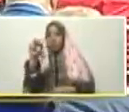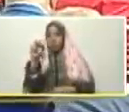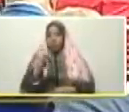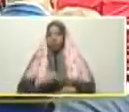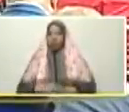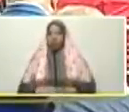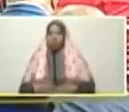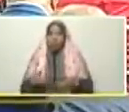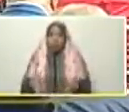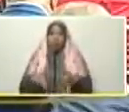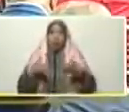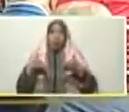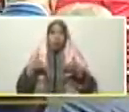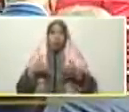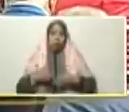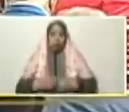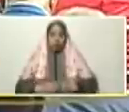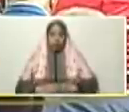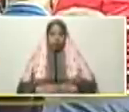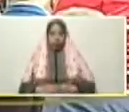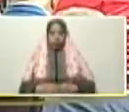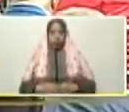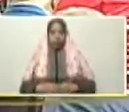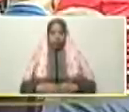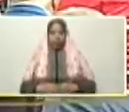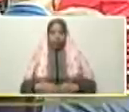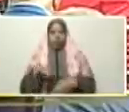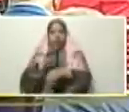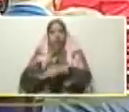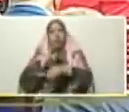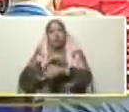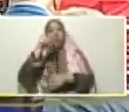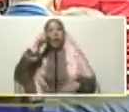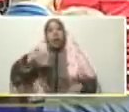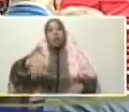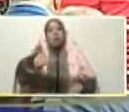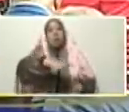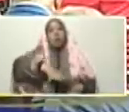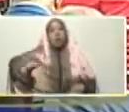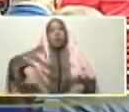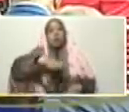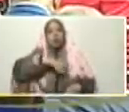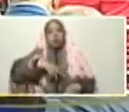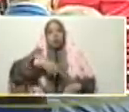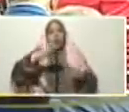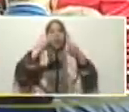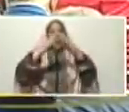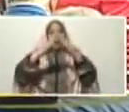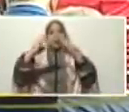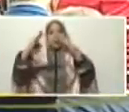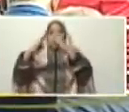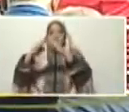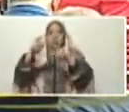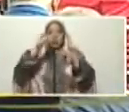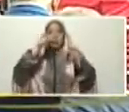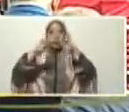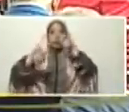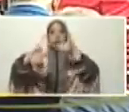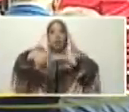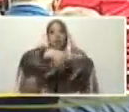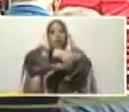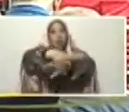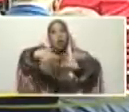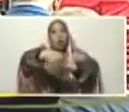y ganamos protegimos al pueblo casa por casa calle por calle